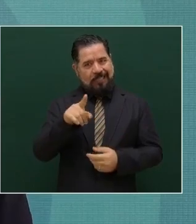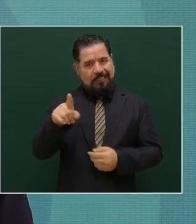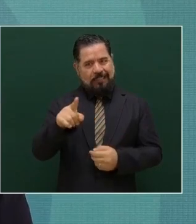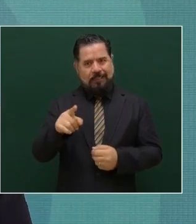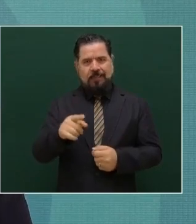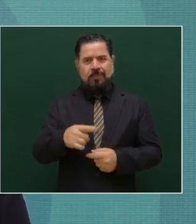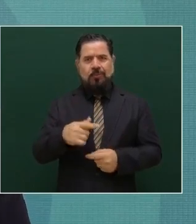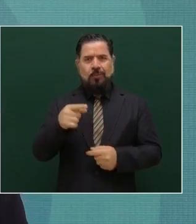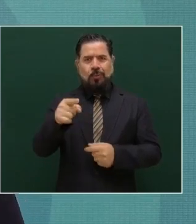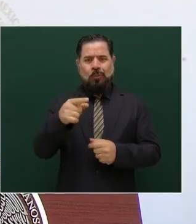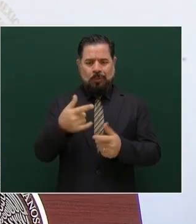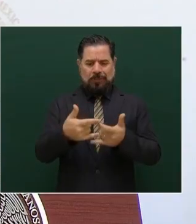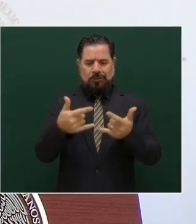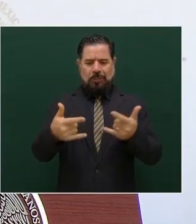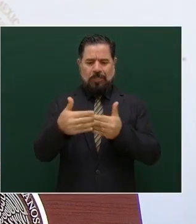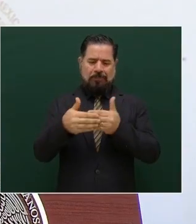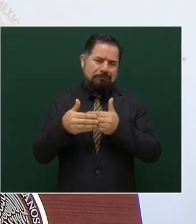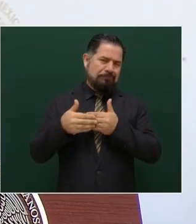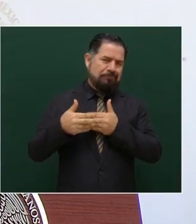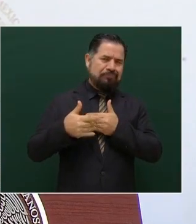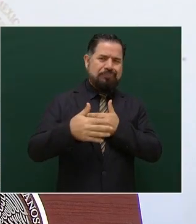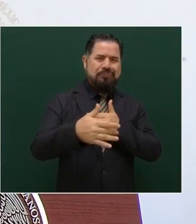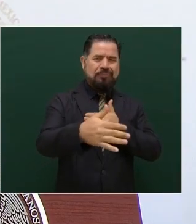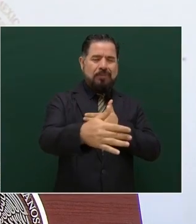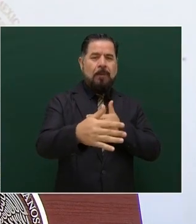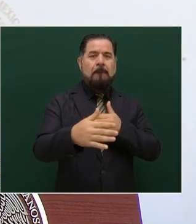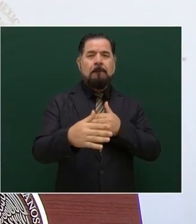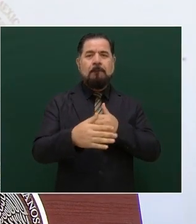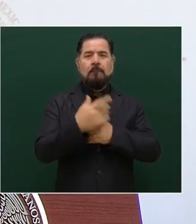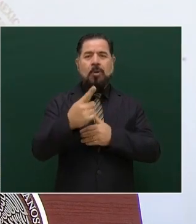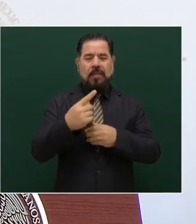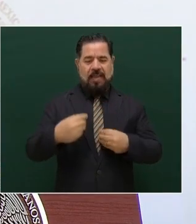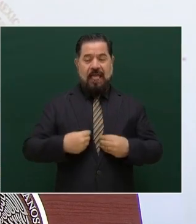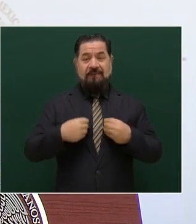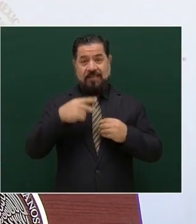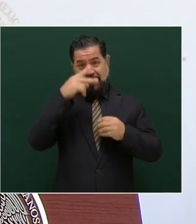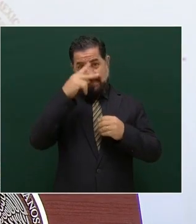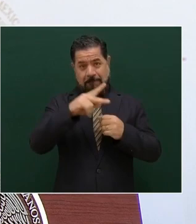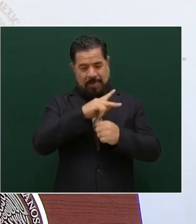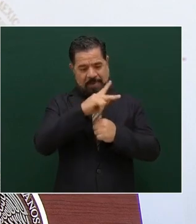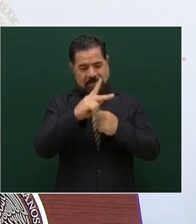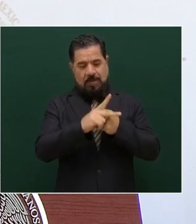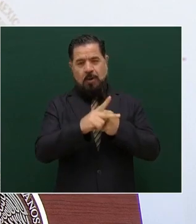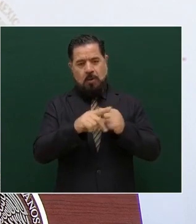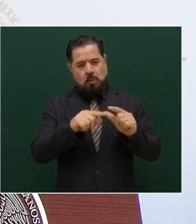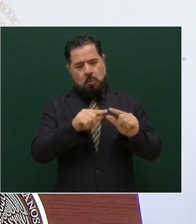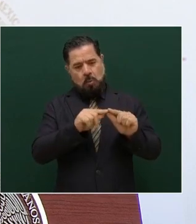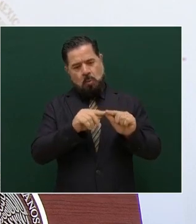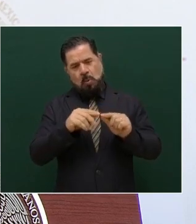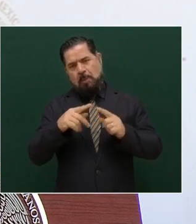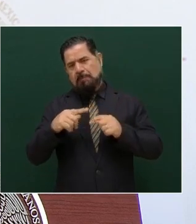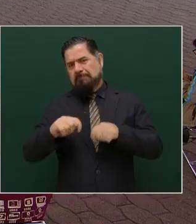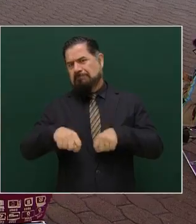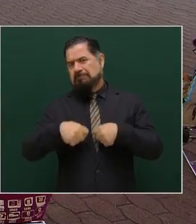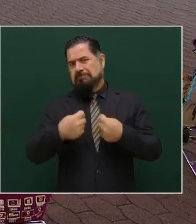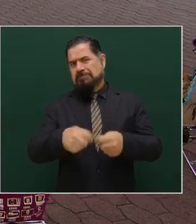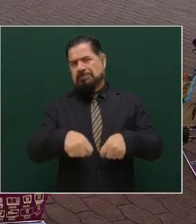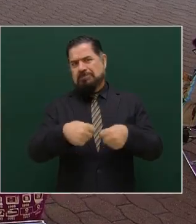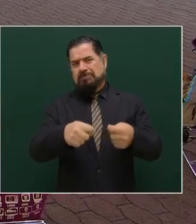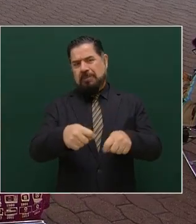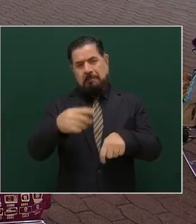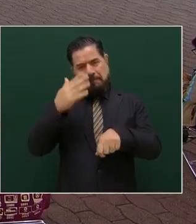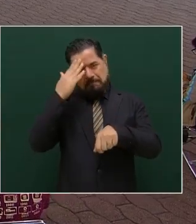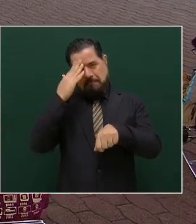sexenios. Su impacto en la vida del país, presidente, trascenderá generaciones. Y estoy seguro que